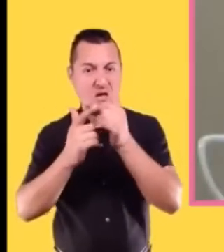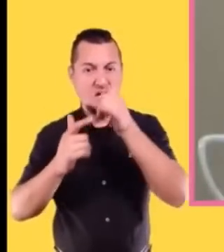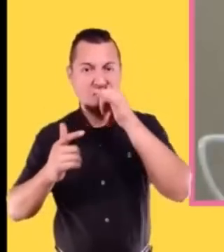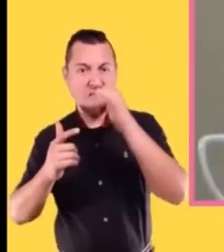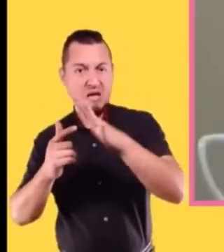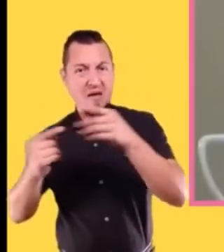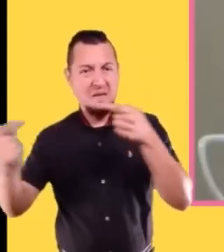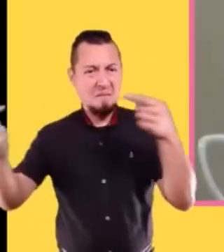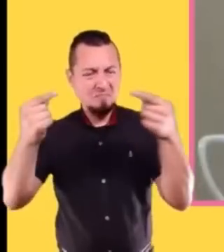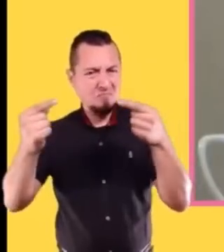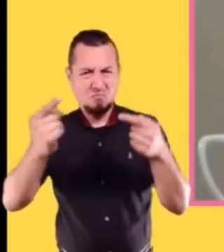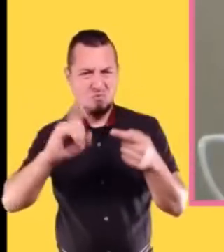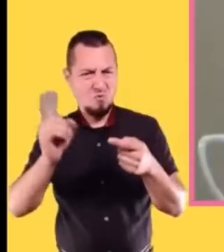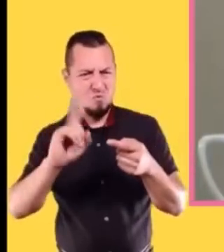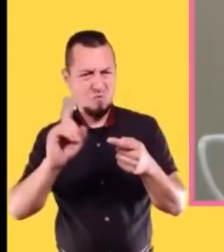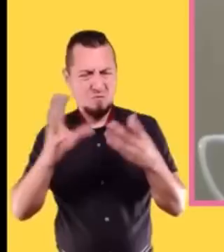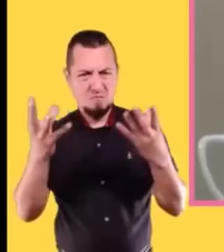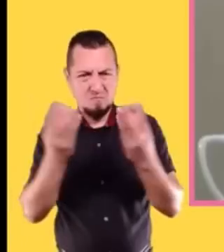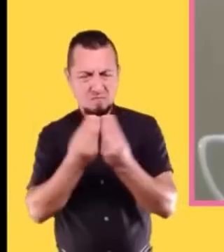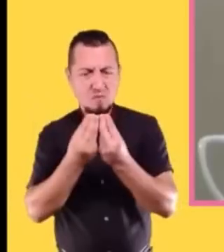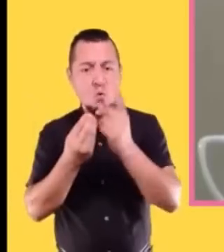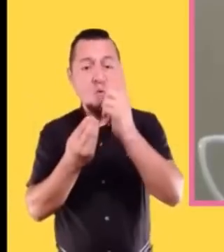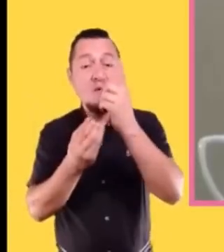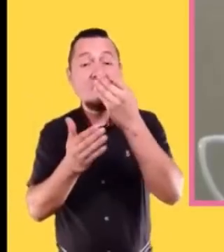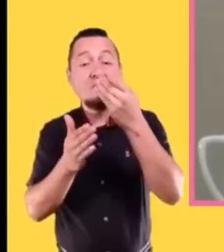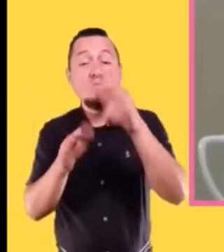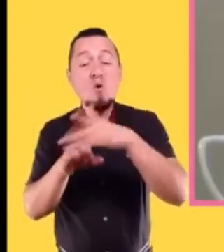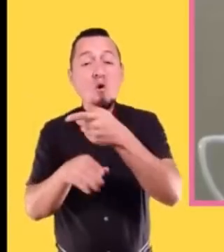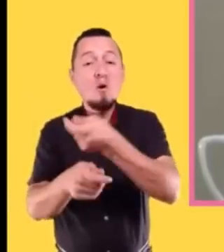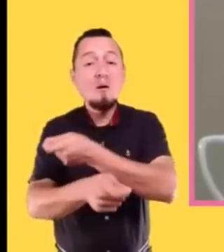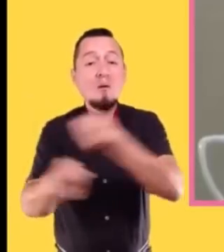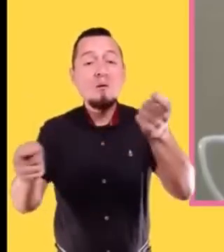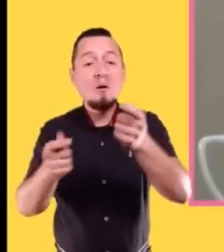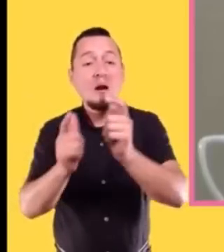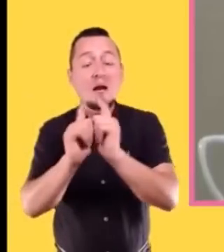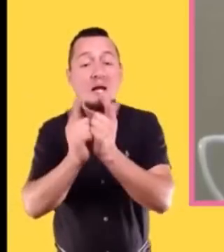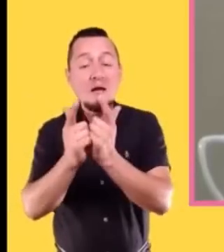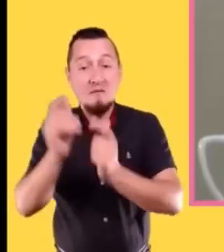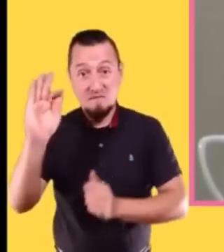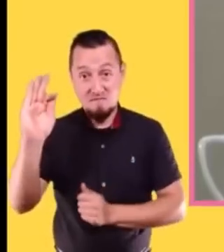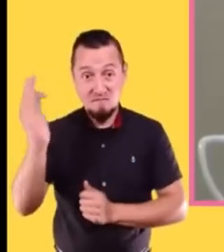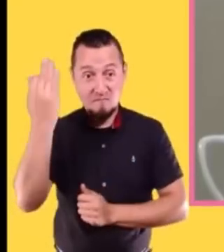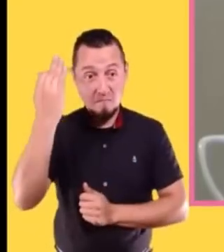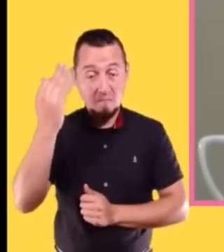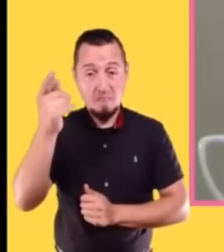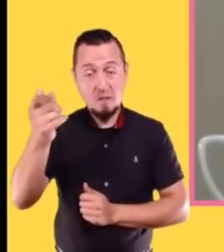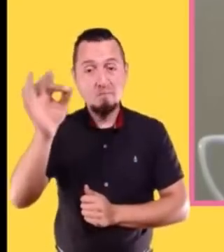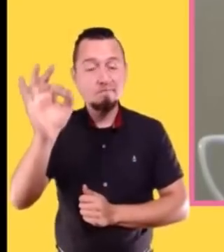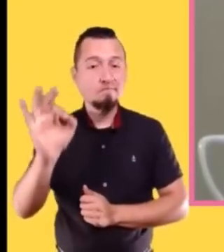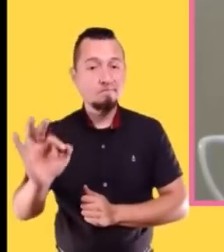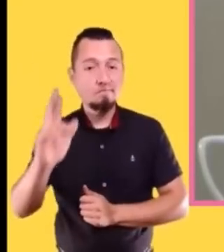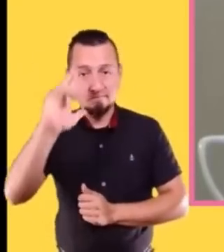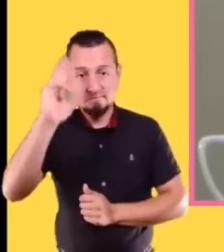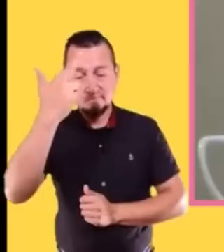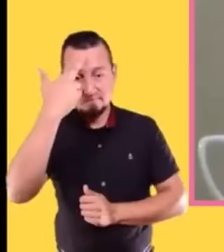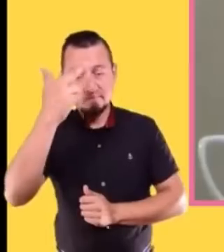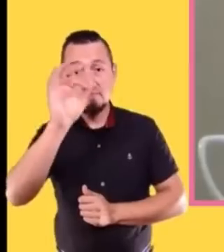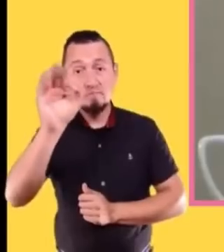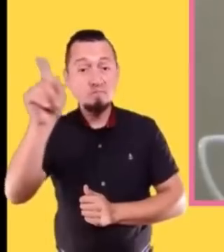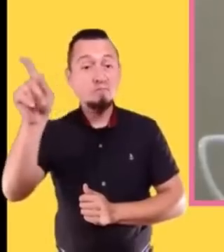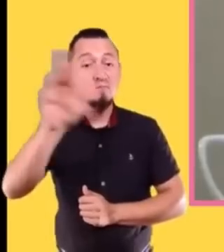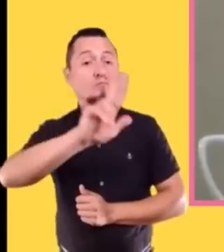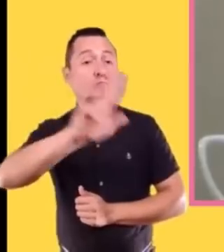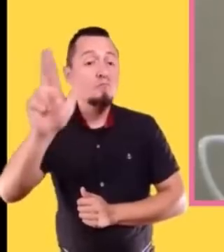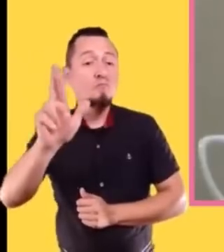en términos de la organización de nuestro proyecto educativo. El gobierno federal ha reconocido las fortalezas del proyecto educativo de Jalisco en